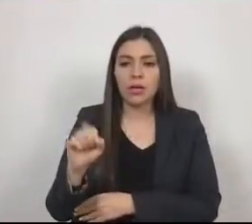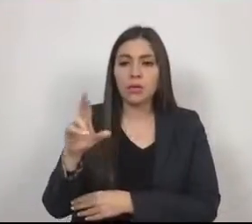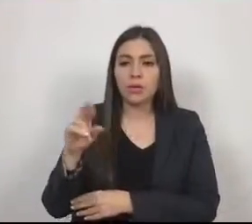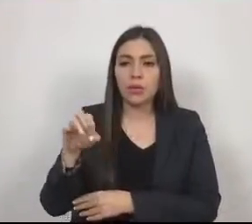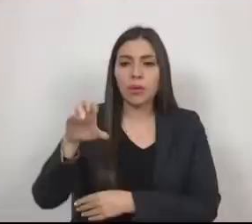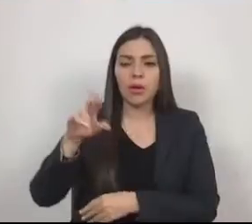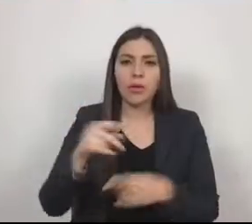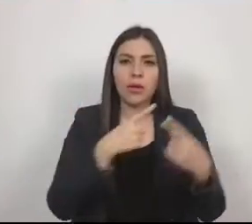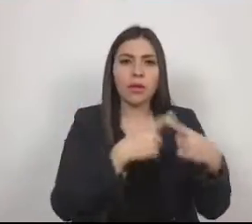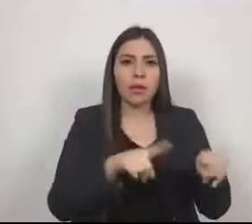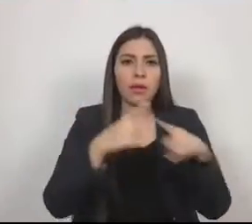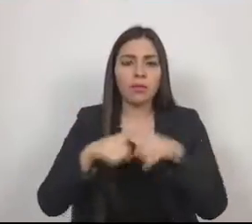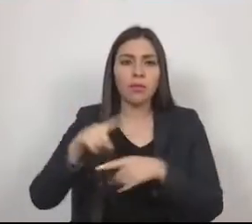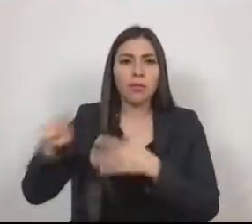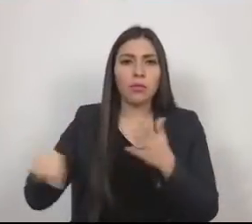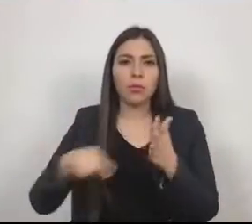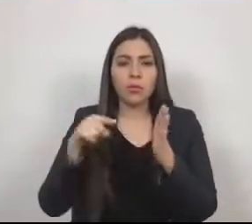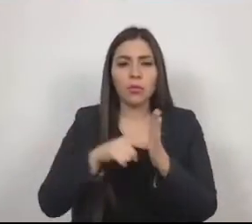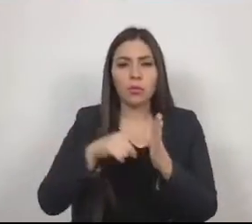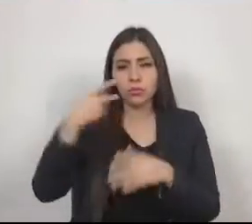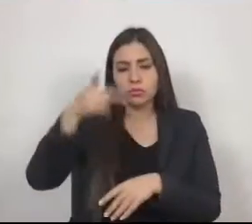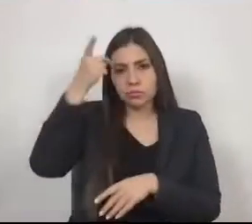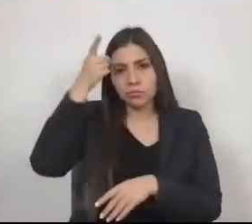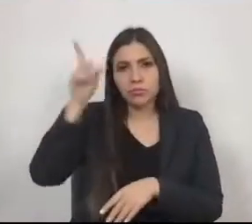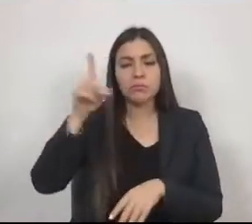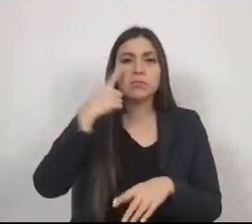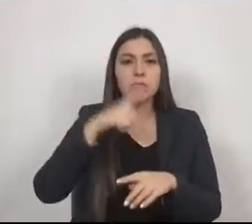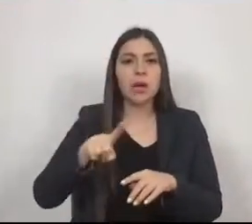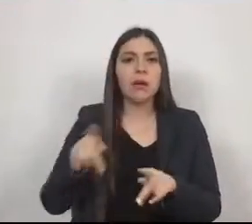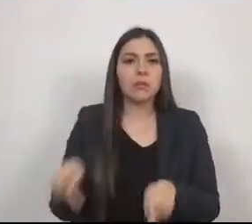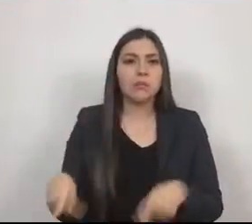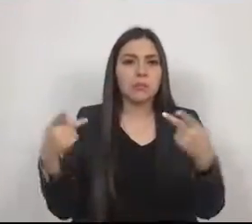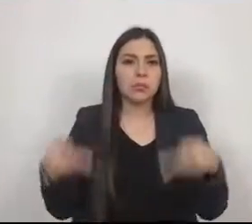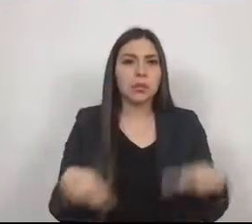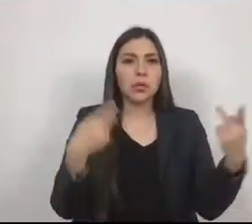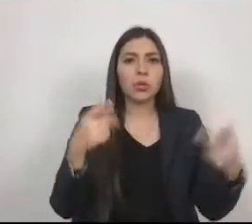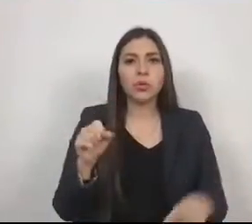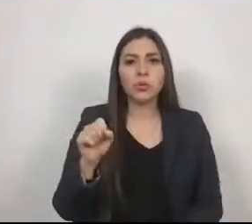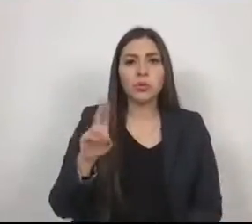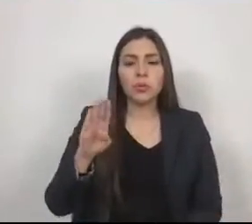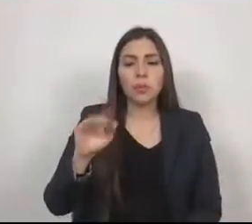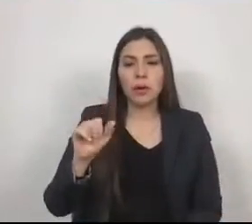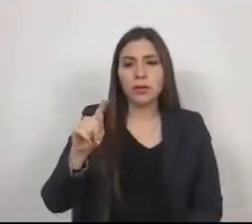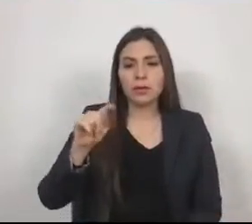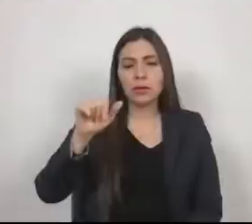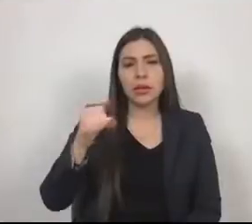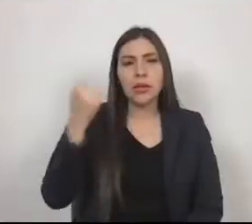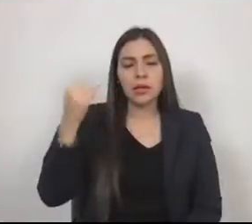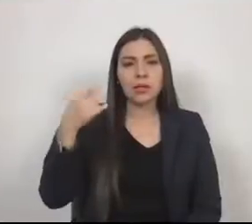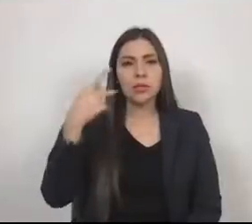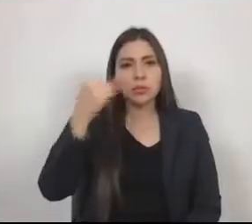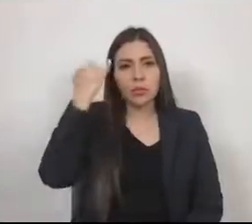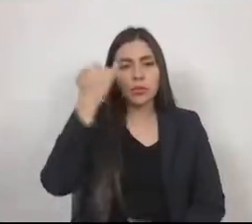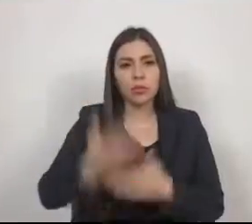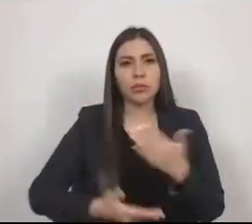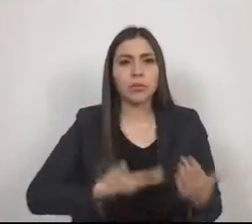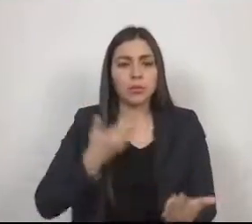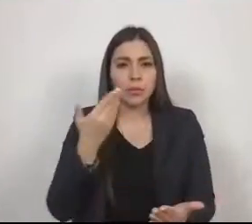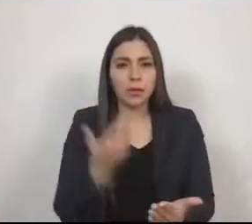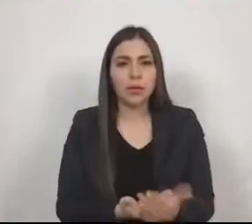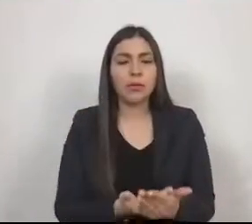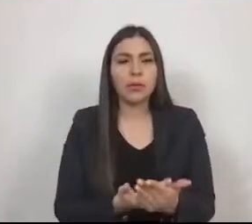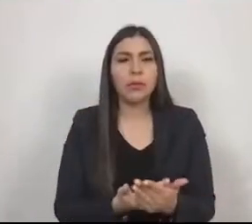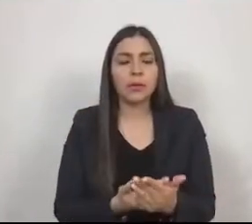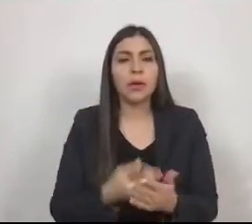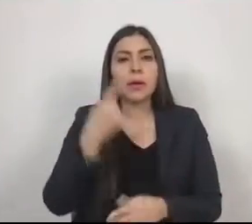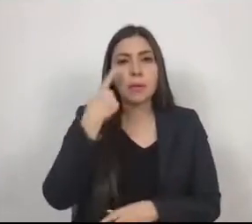propiedad municipal para que sean enajenados mediante subasta pública y la iniciativa con proyecto de decreto por el